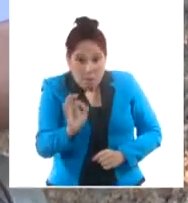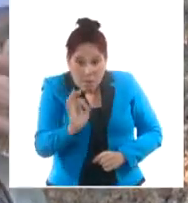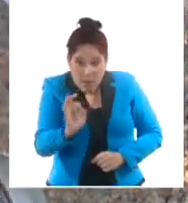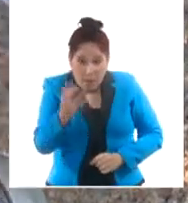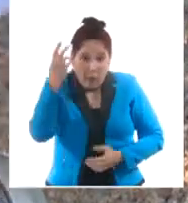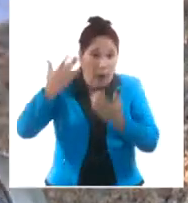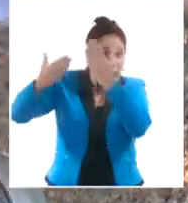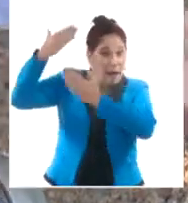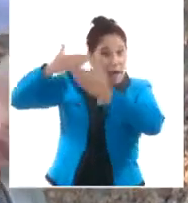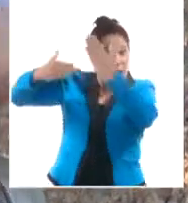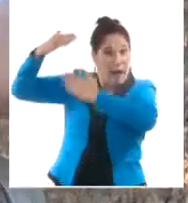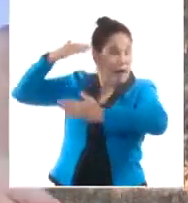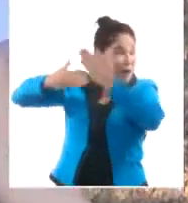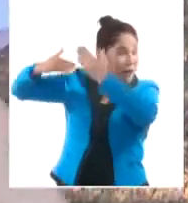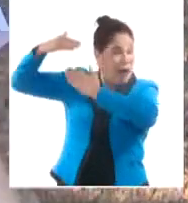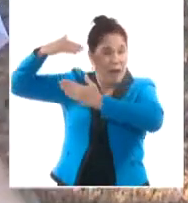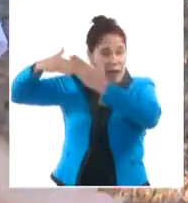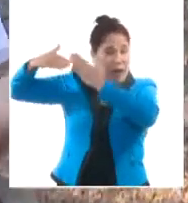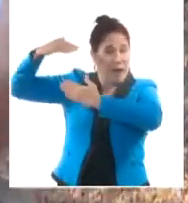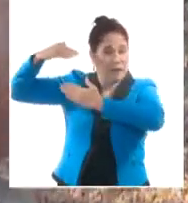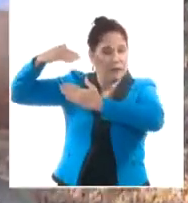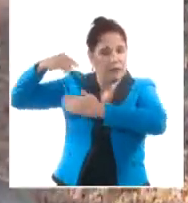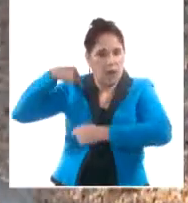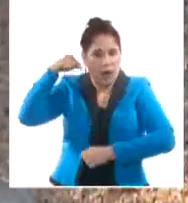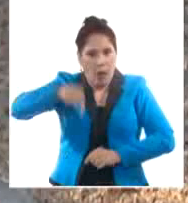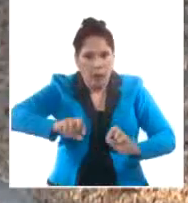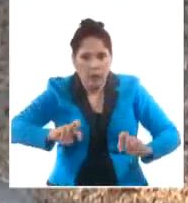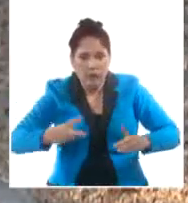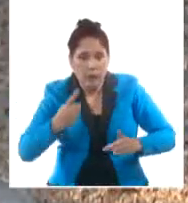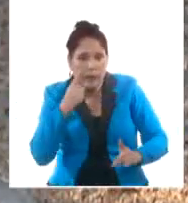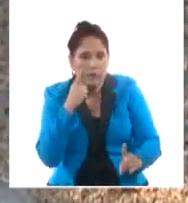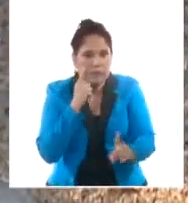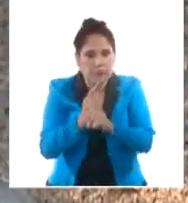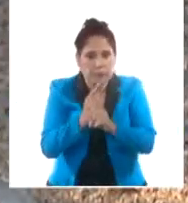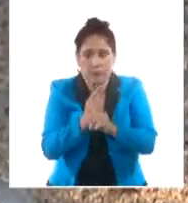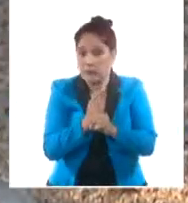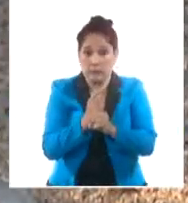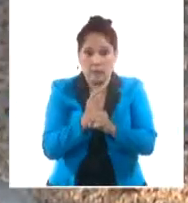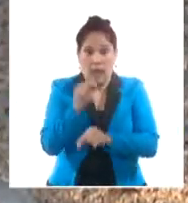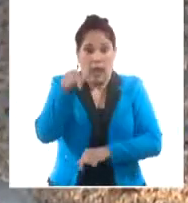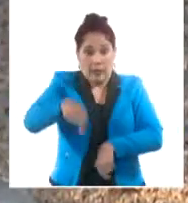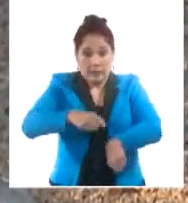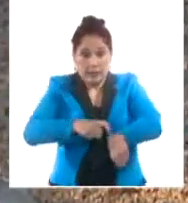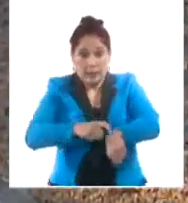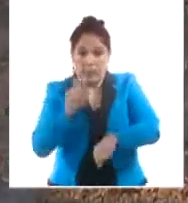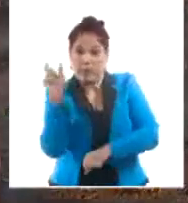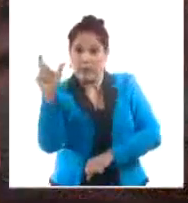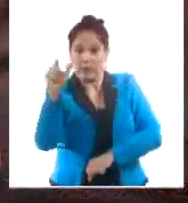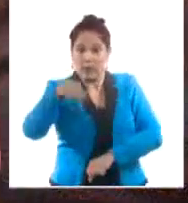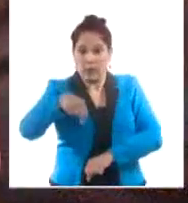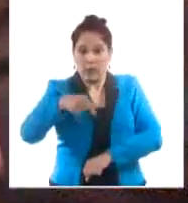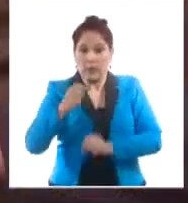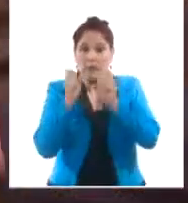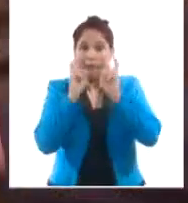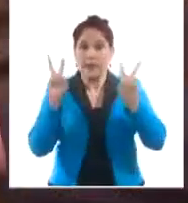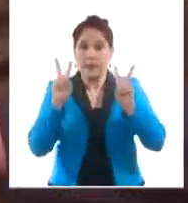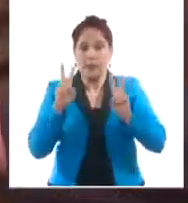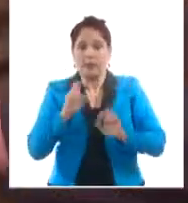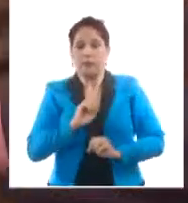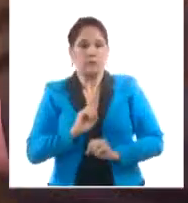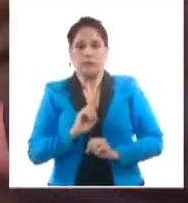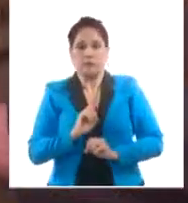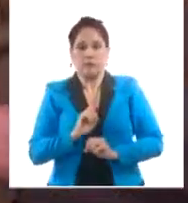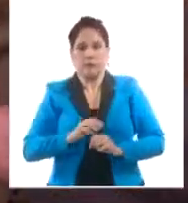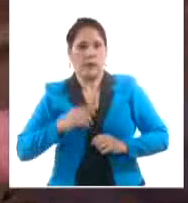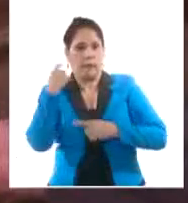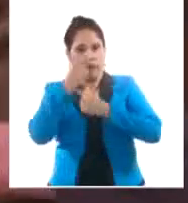involucrado en algo que pasó hace tanto tiempo sobrevivió hasta este día. La reacción de